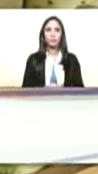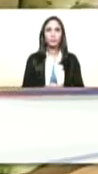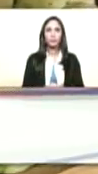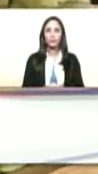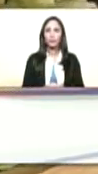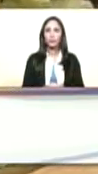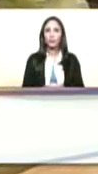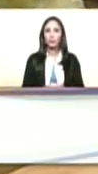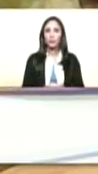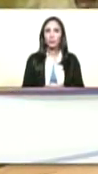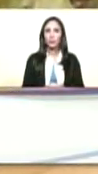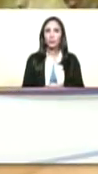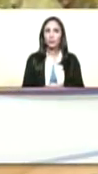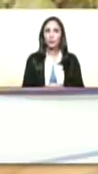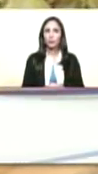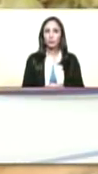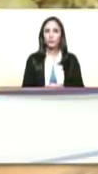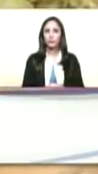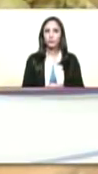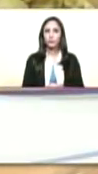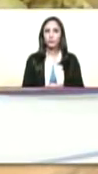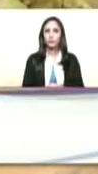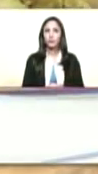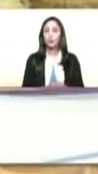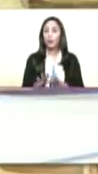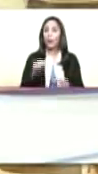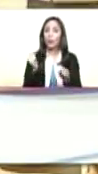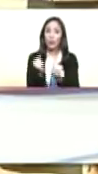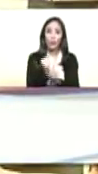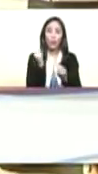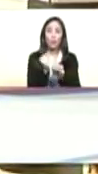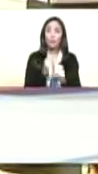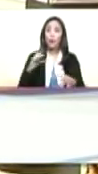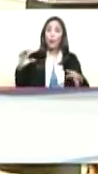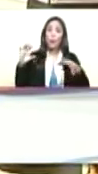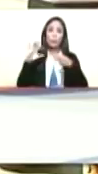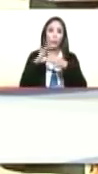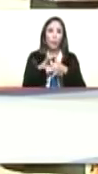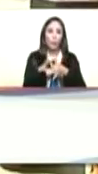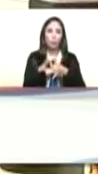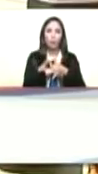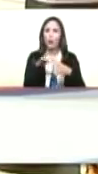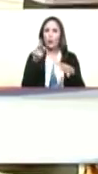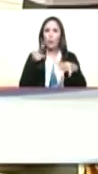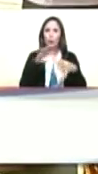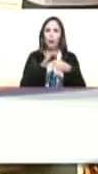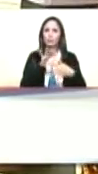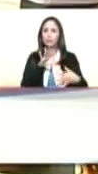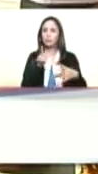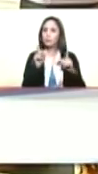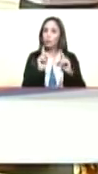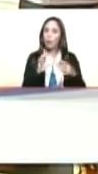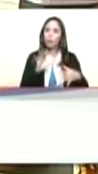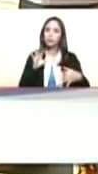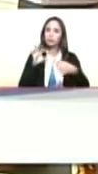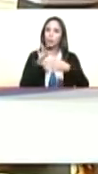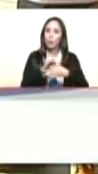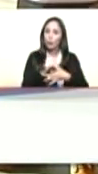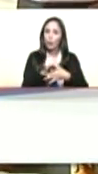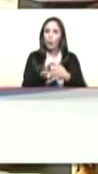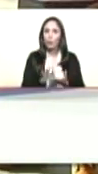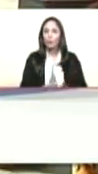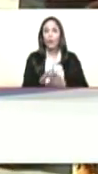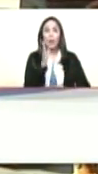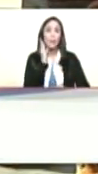ir en un trabajo mancomunado, en un trabajo que recoja